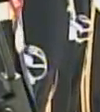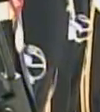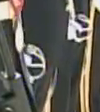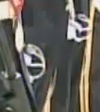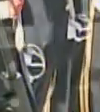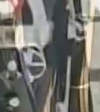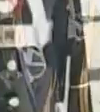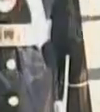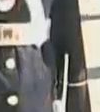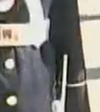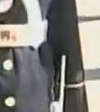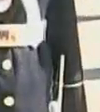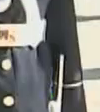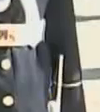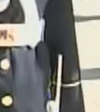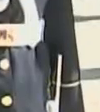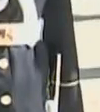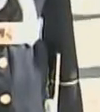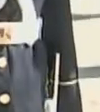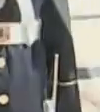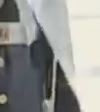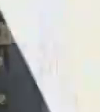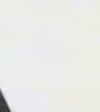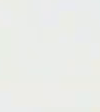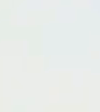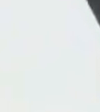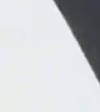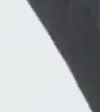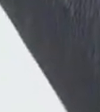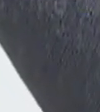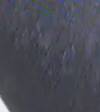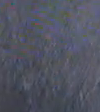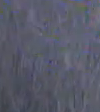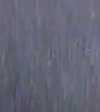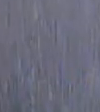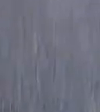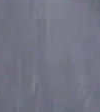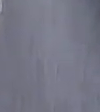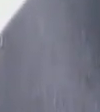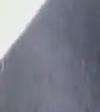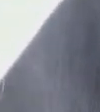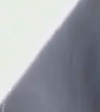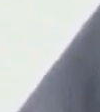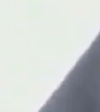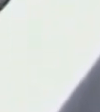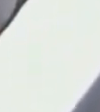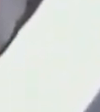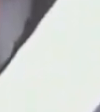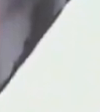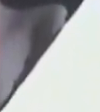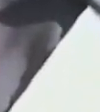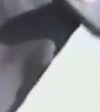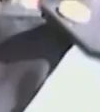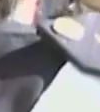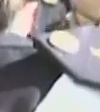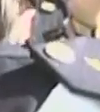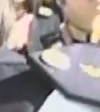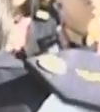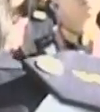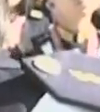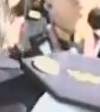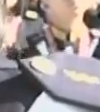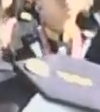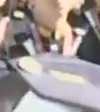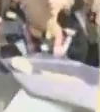hecho el jefe de Estado venezolano desde la nueva sede de la Academia Militar de Medicina. Recordemos, ha